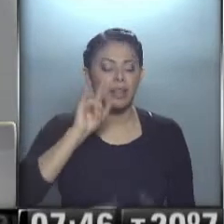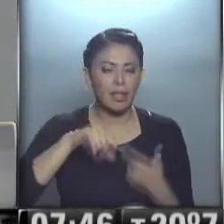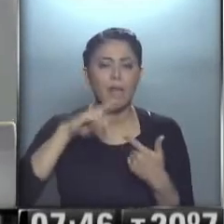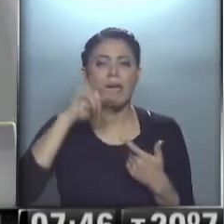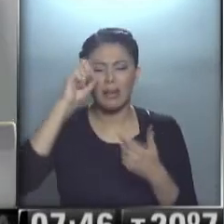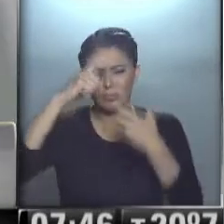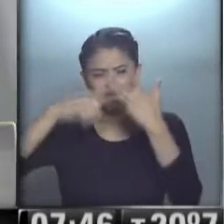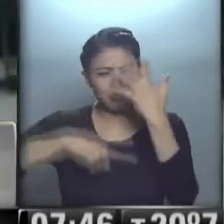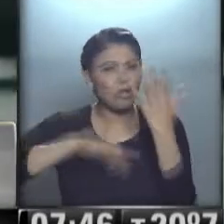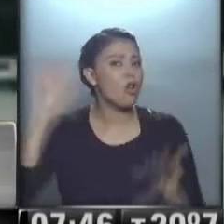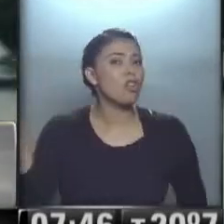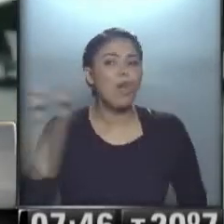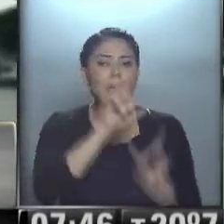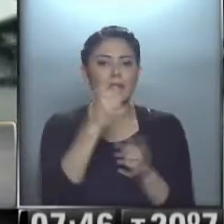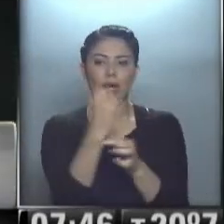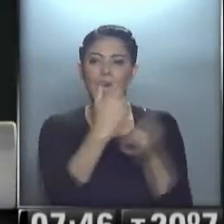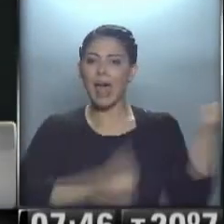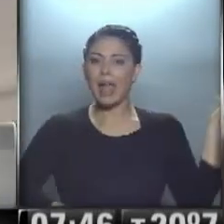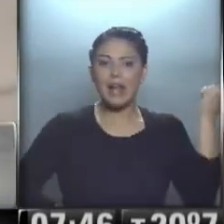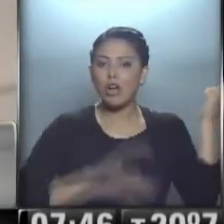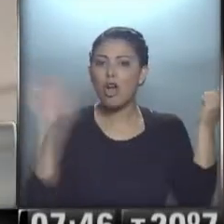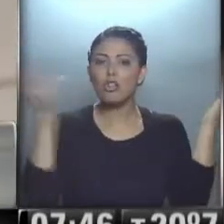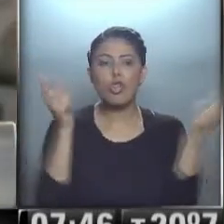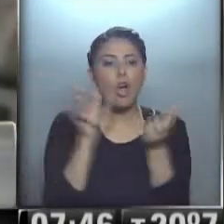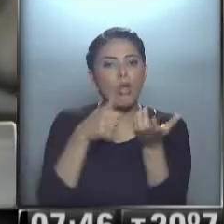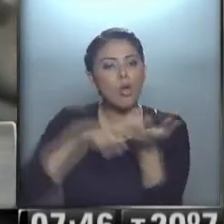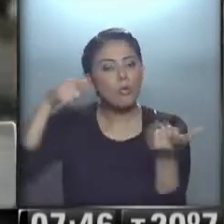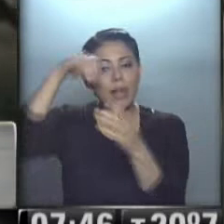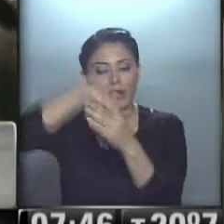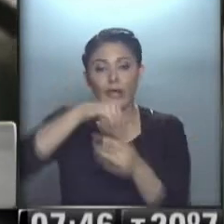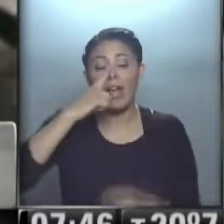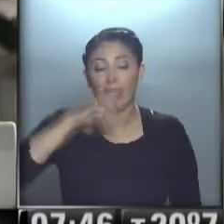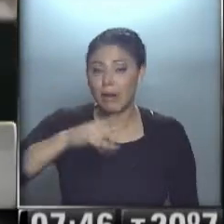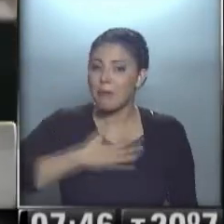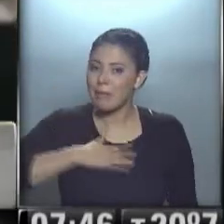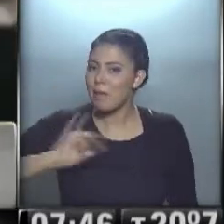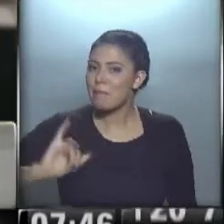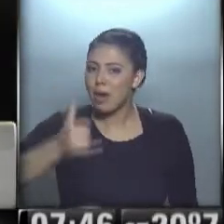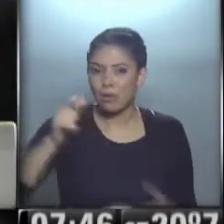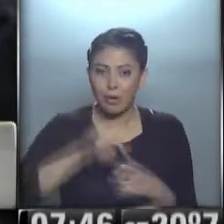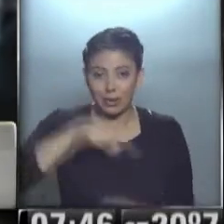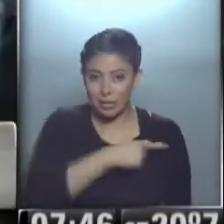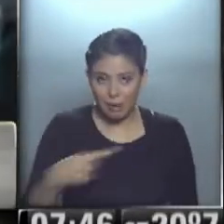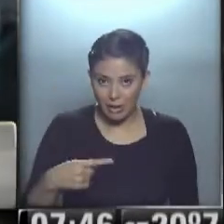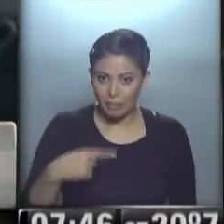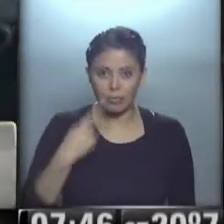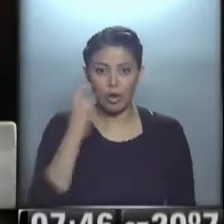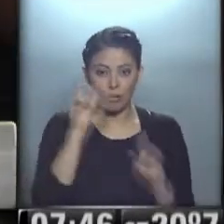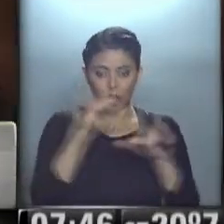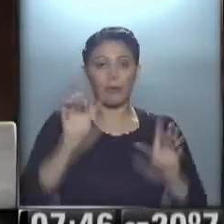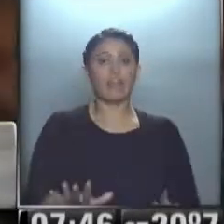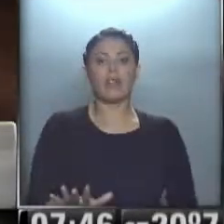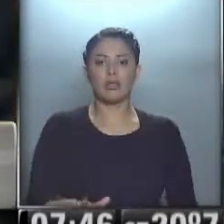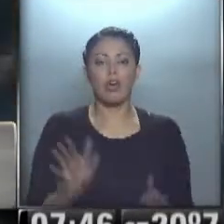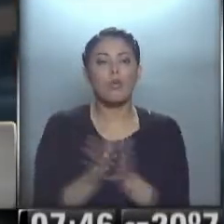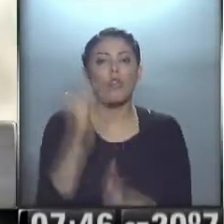Realmente todas las figuras del tango las tenés en ese documental, muy pero muy bueno. Y para el final, para mí uno de los mejores estrenos de la semana y completamente inesperado, de la